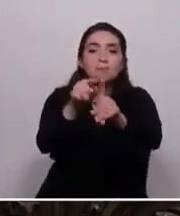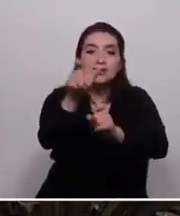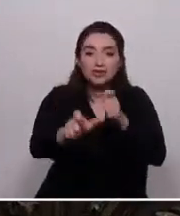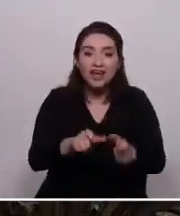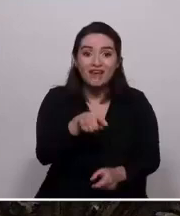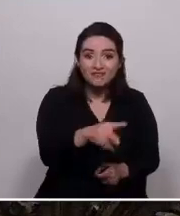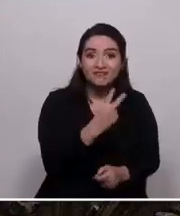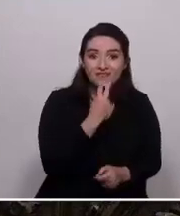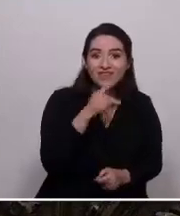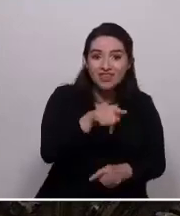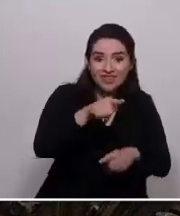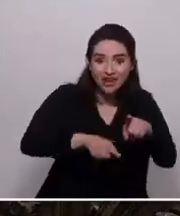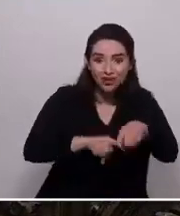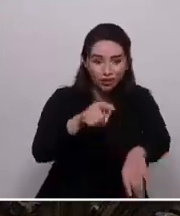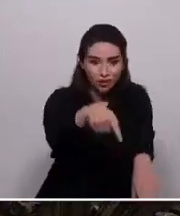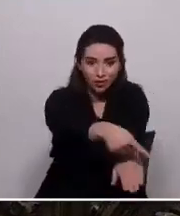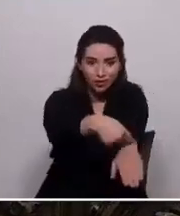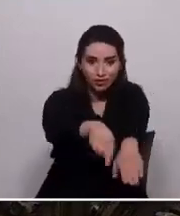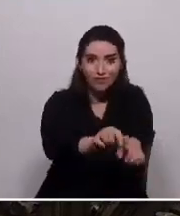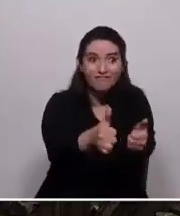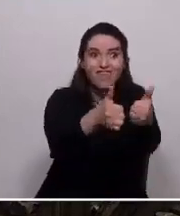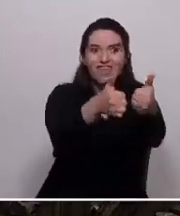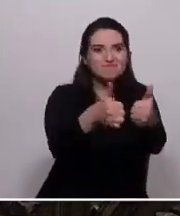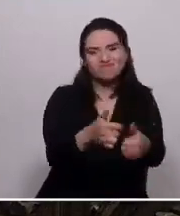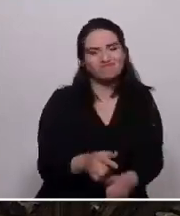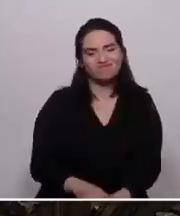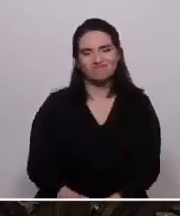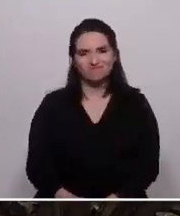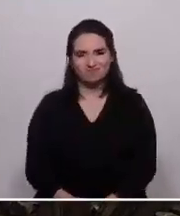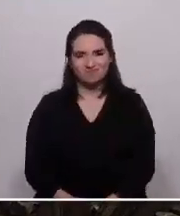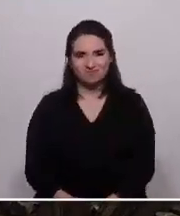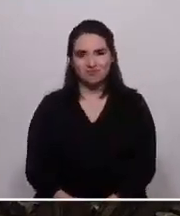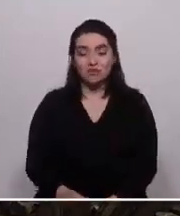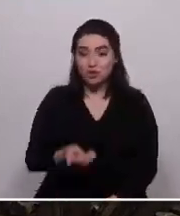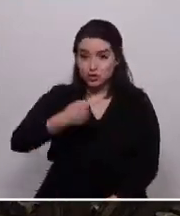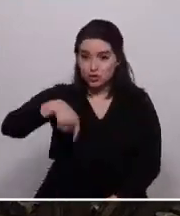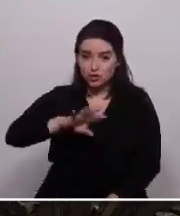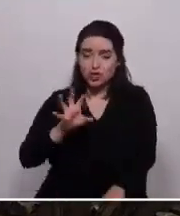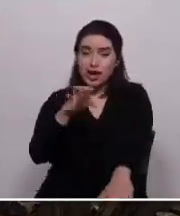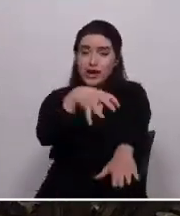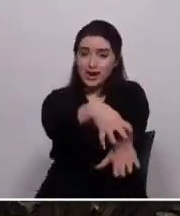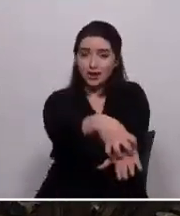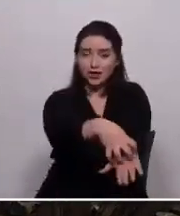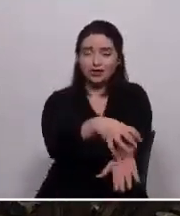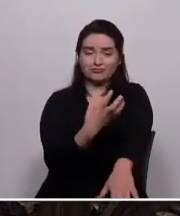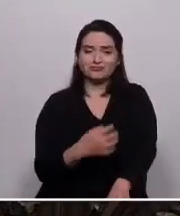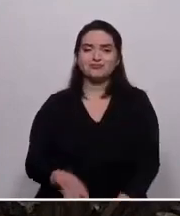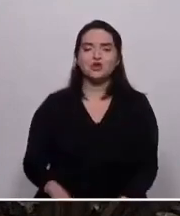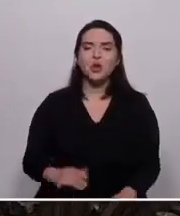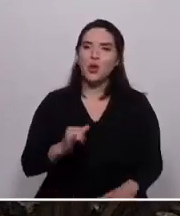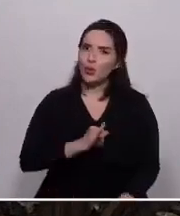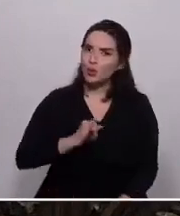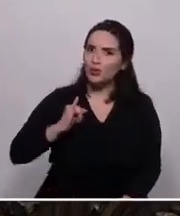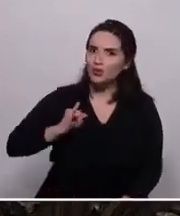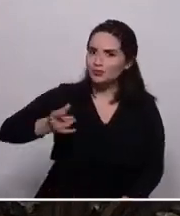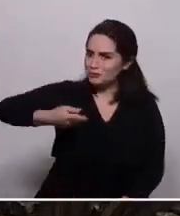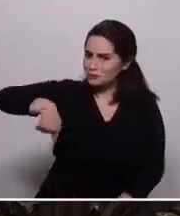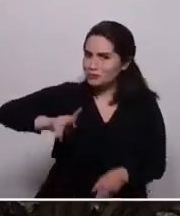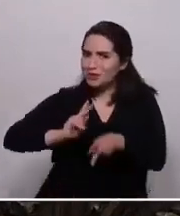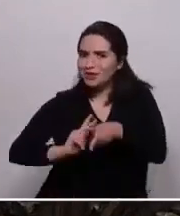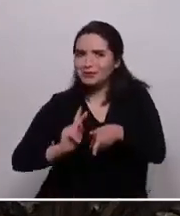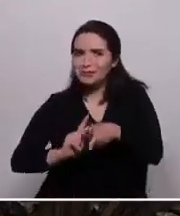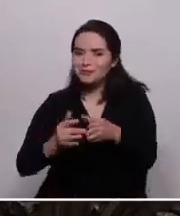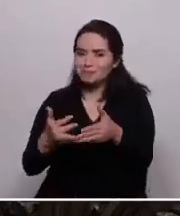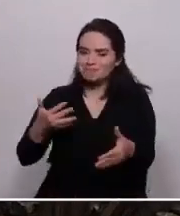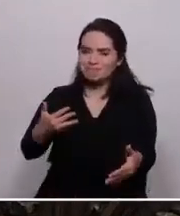y nuestro bienestar. Somos una región que, sin embargo, está orgullosa de lo que hemos construido, de nuestra